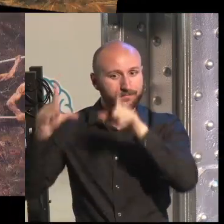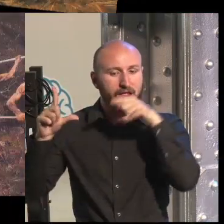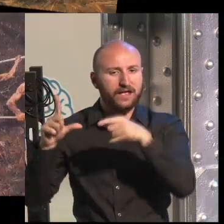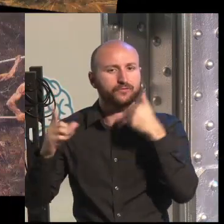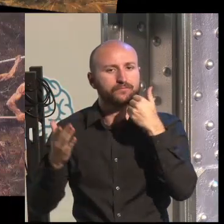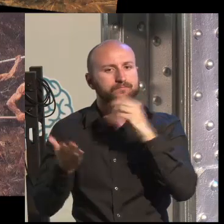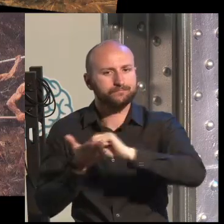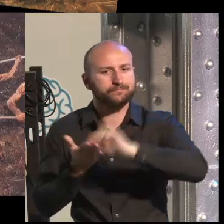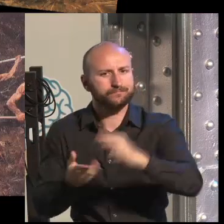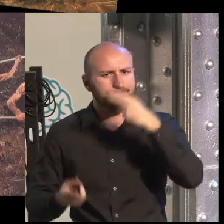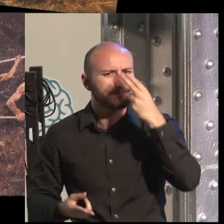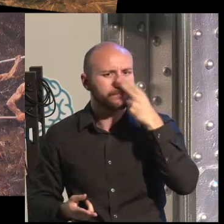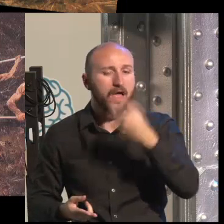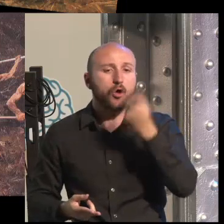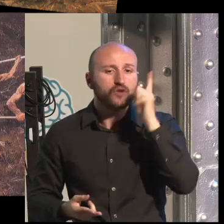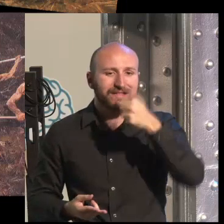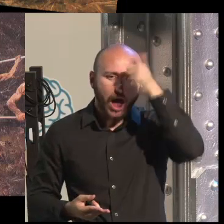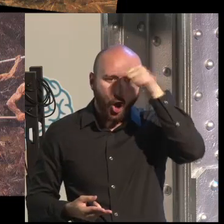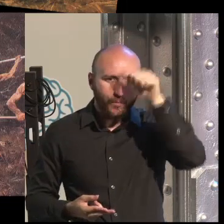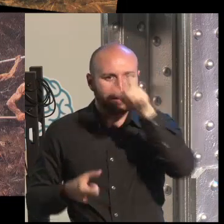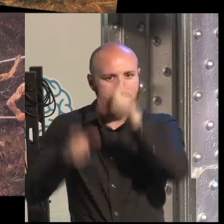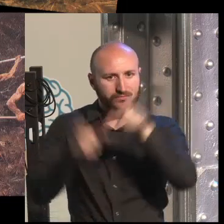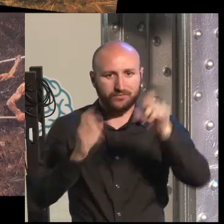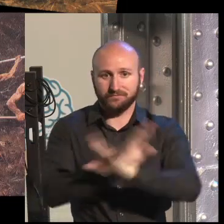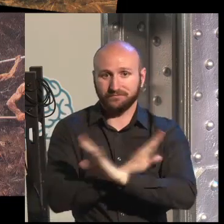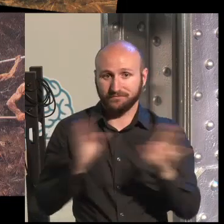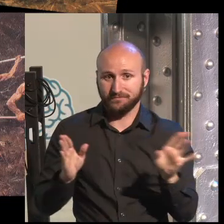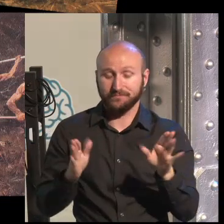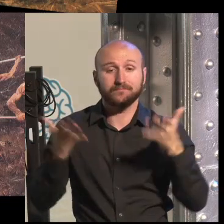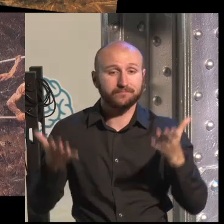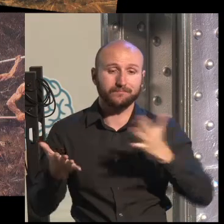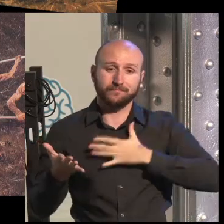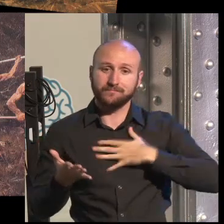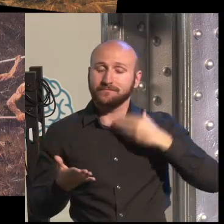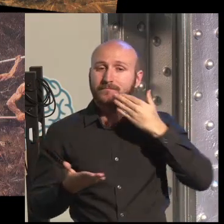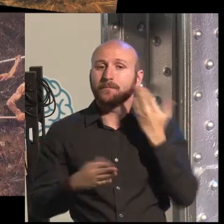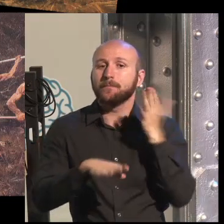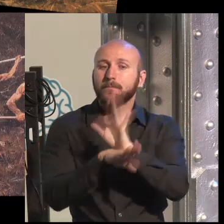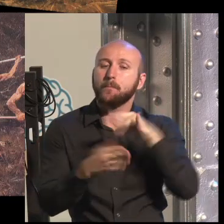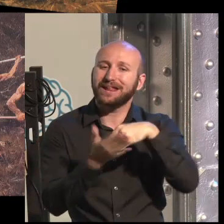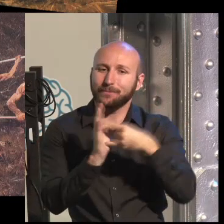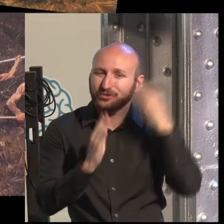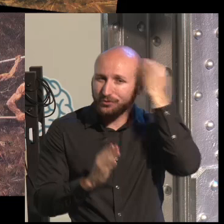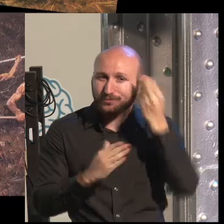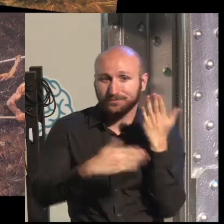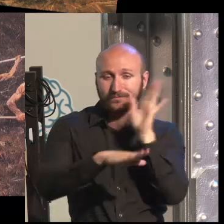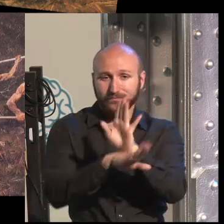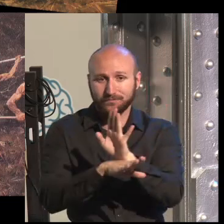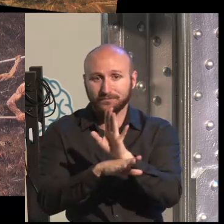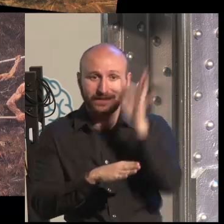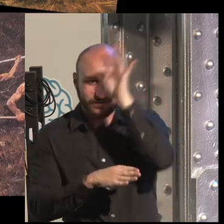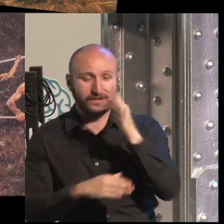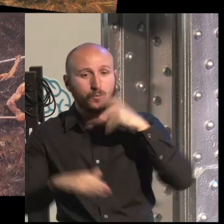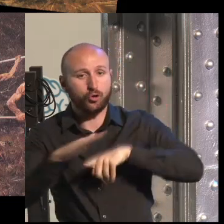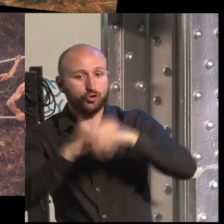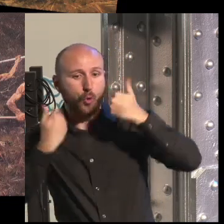interesante, en esta imagen solamente hay hombres. Así que con este planteamiento, el protagonista de la evolución humana y por lo